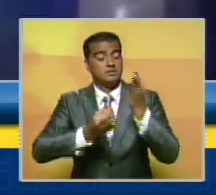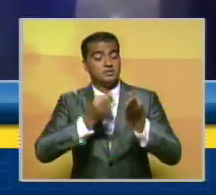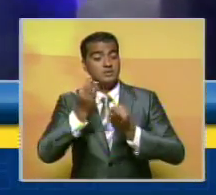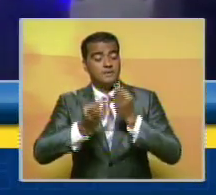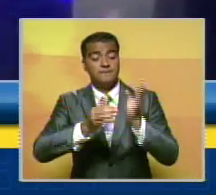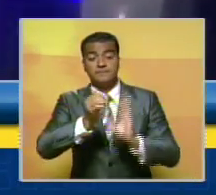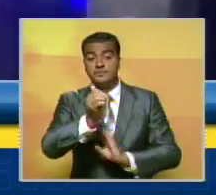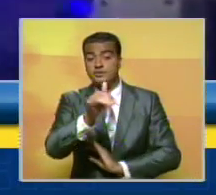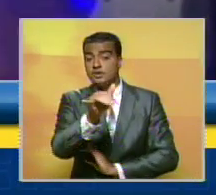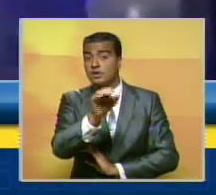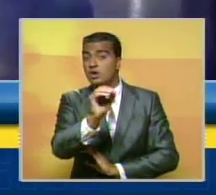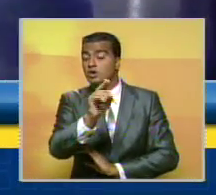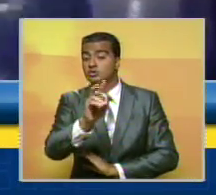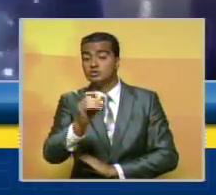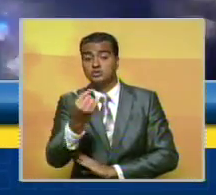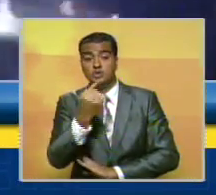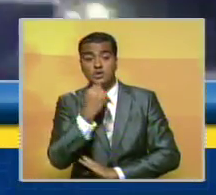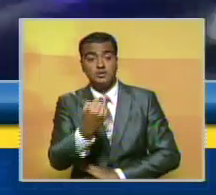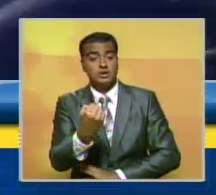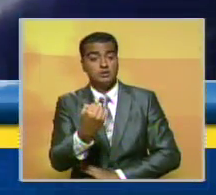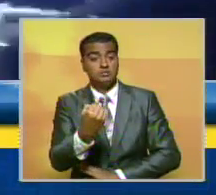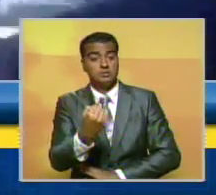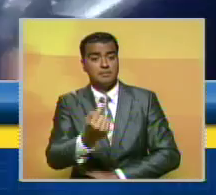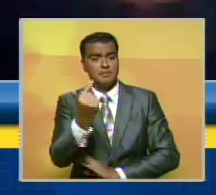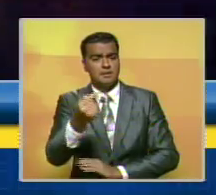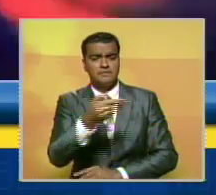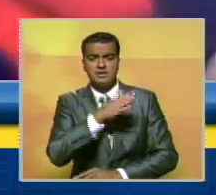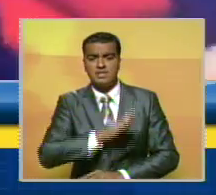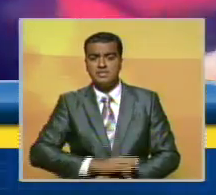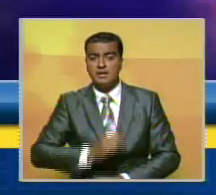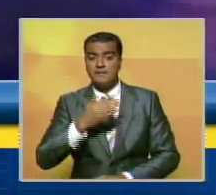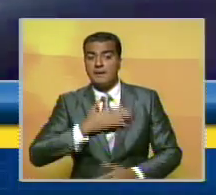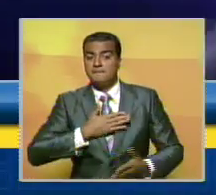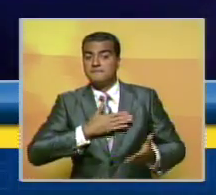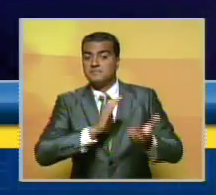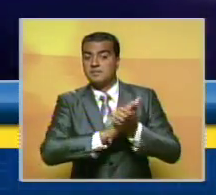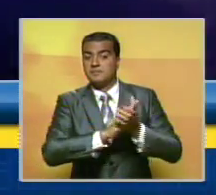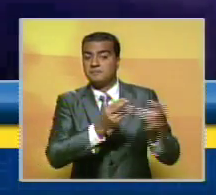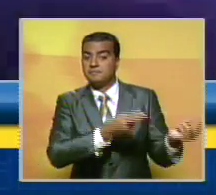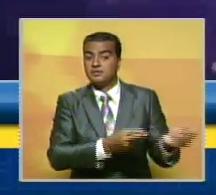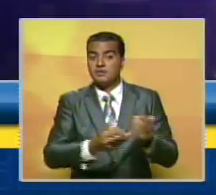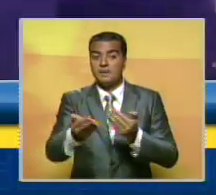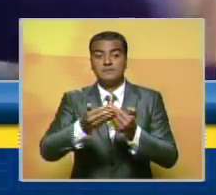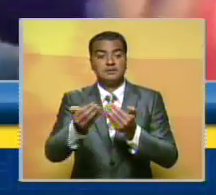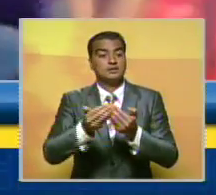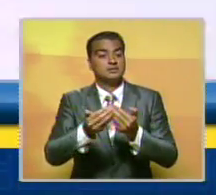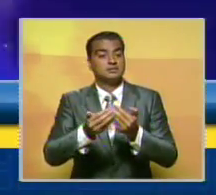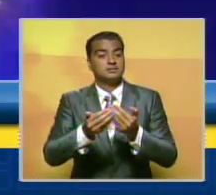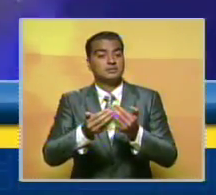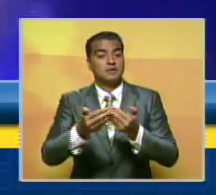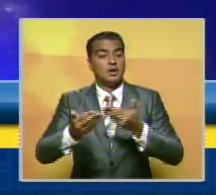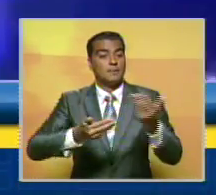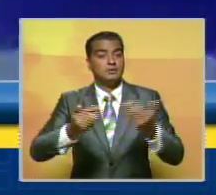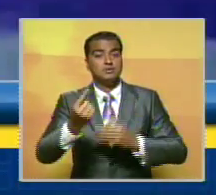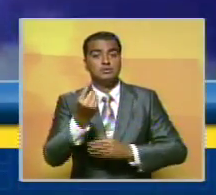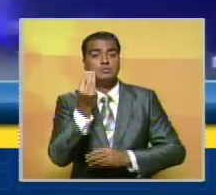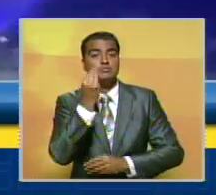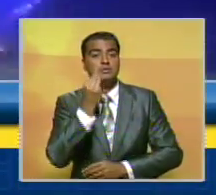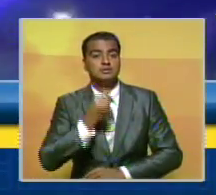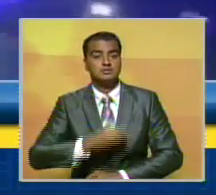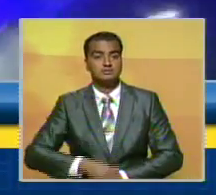You. Miley distinguió que en primera fila se encontraba su amiga y le invitó a acercarse al escenario donde compartieron un